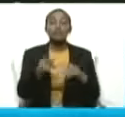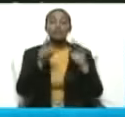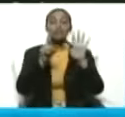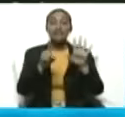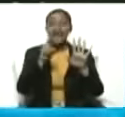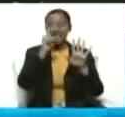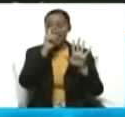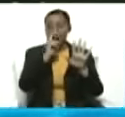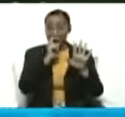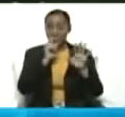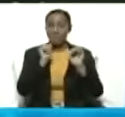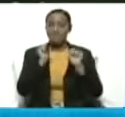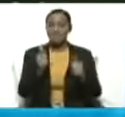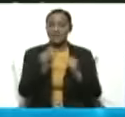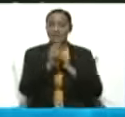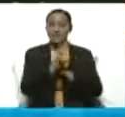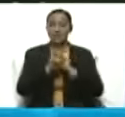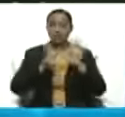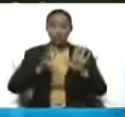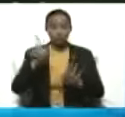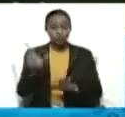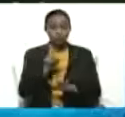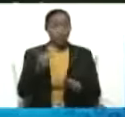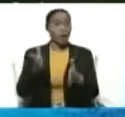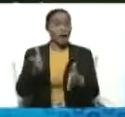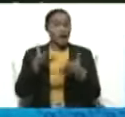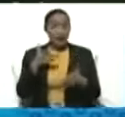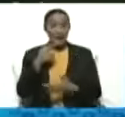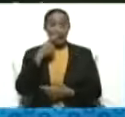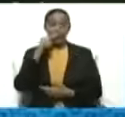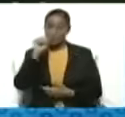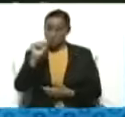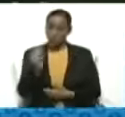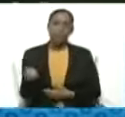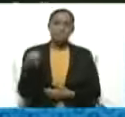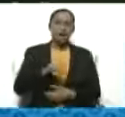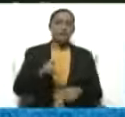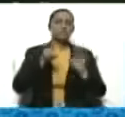Nicolás. Dios mediante, así será.